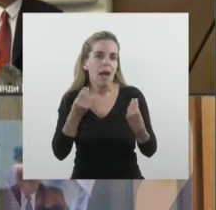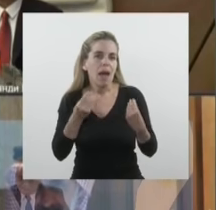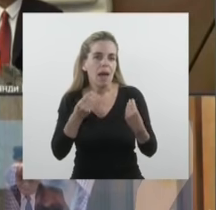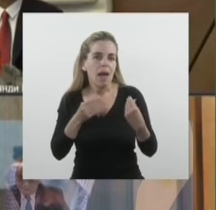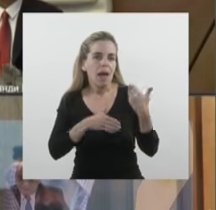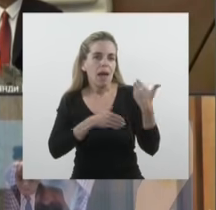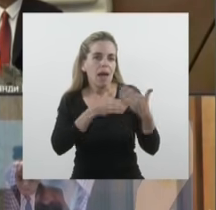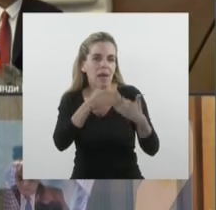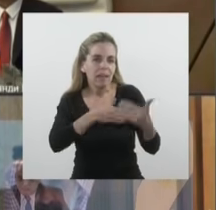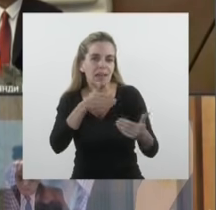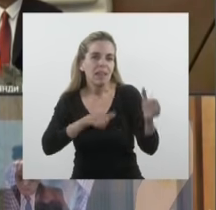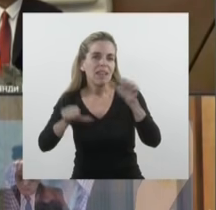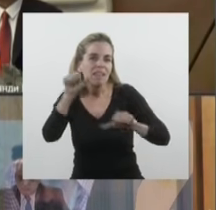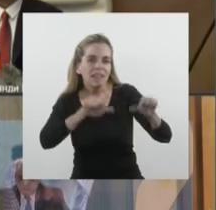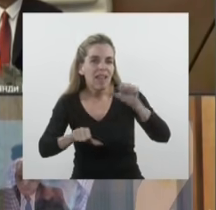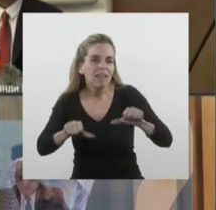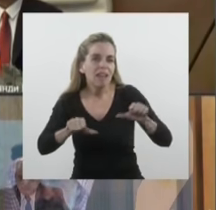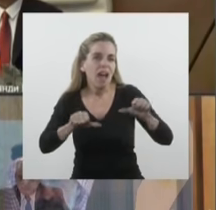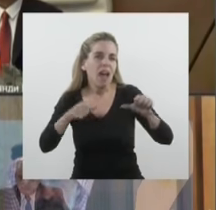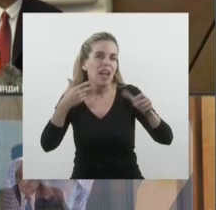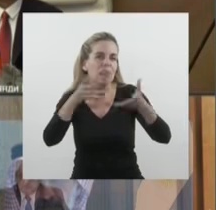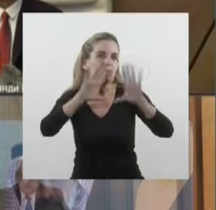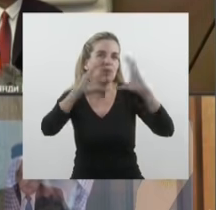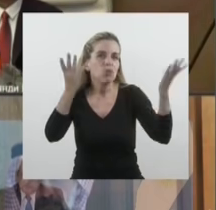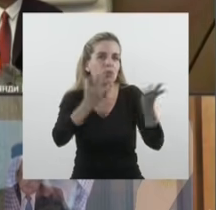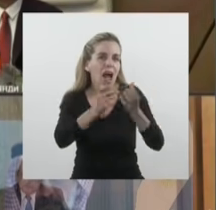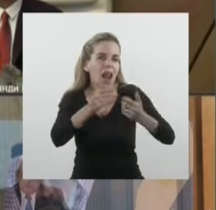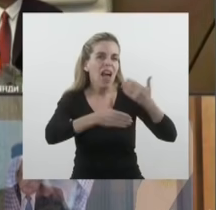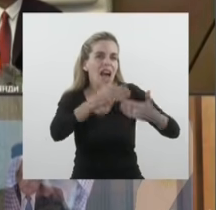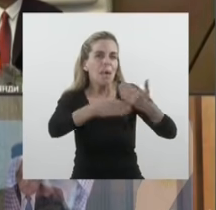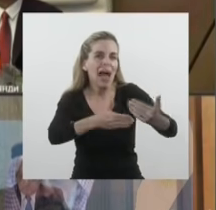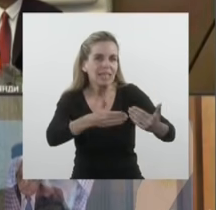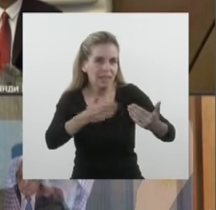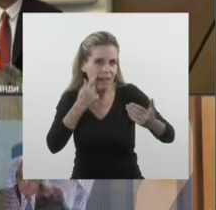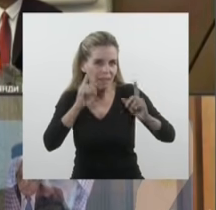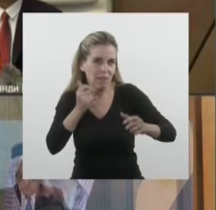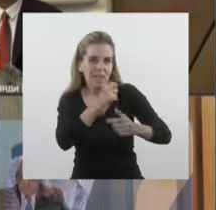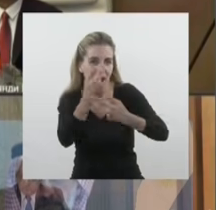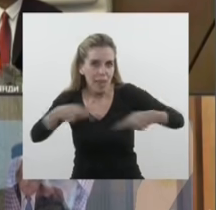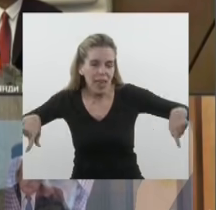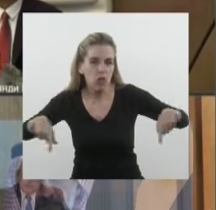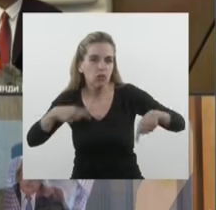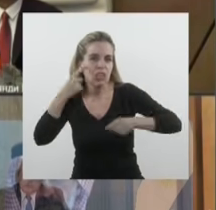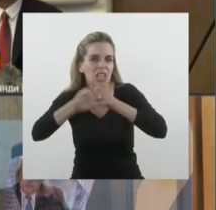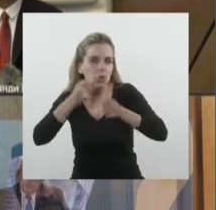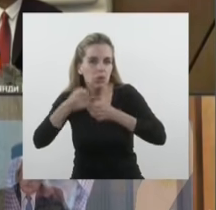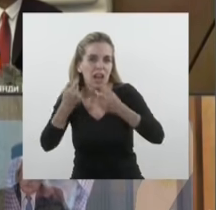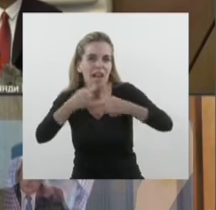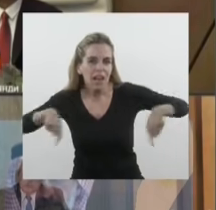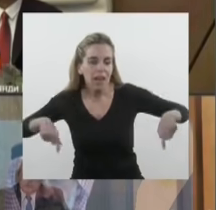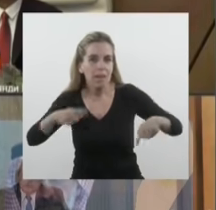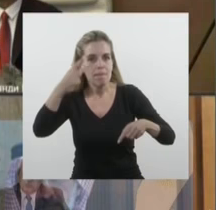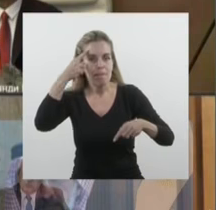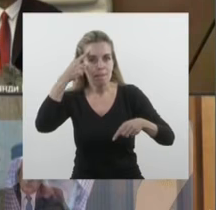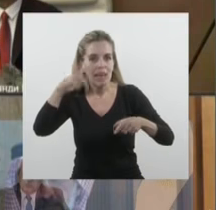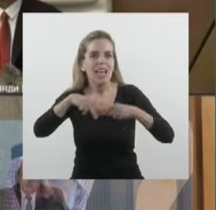de la ciencia mundial y de la industria farmacéutica y otras esferas de alta